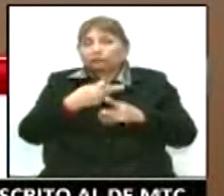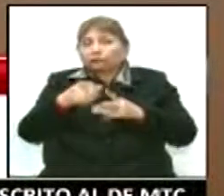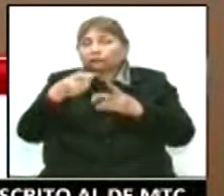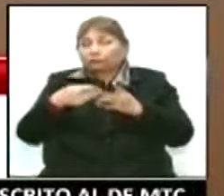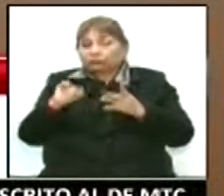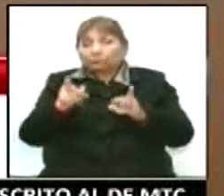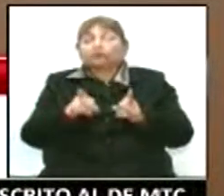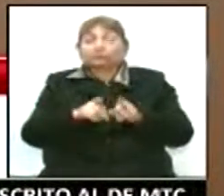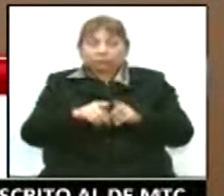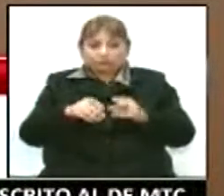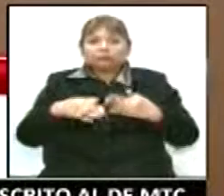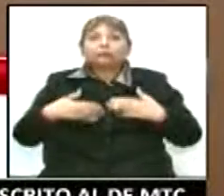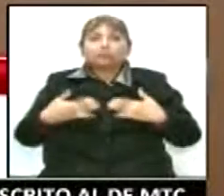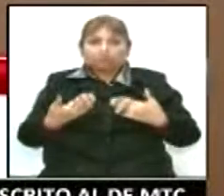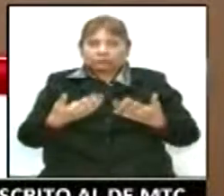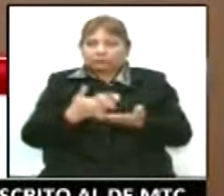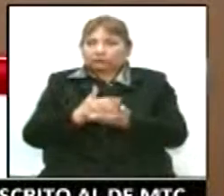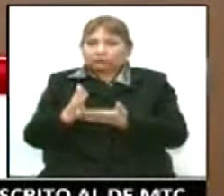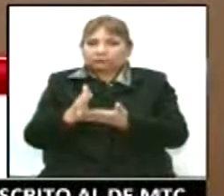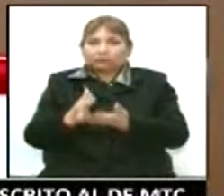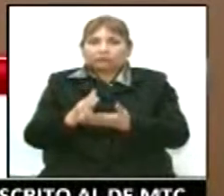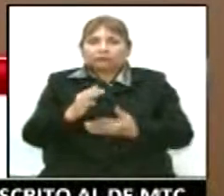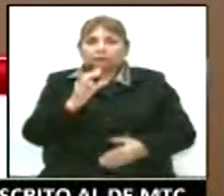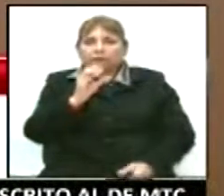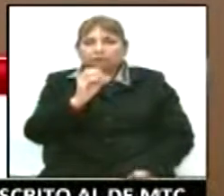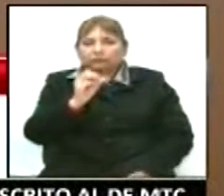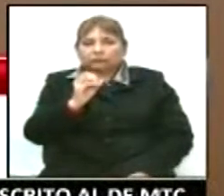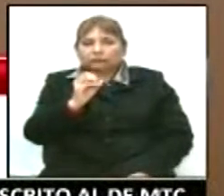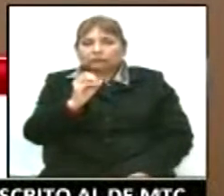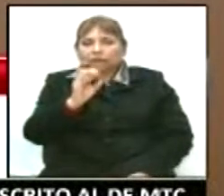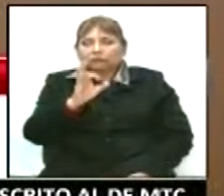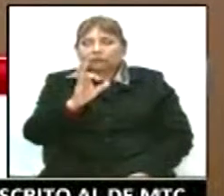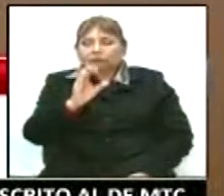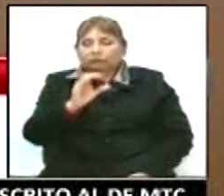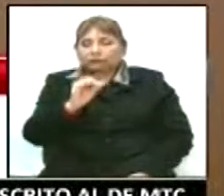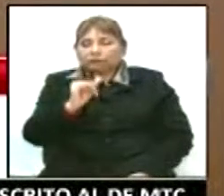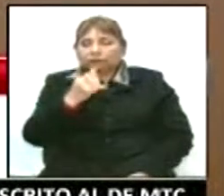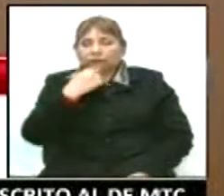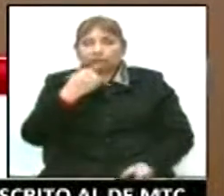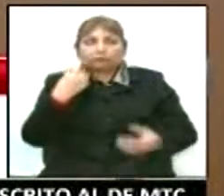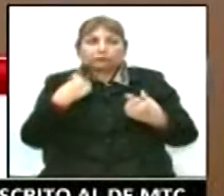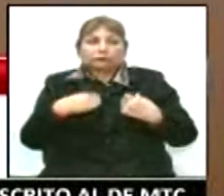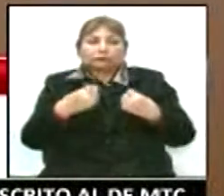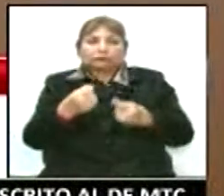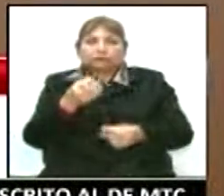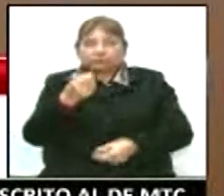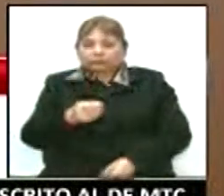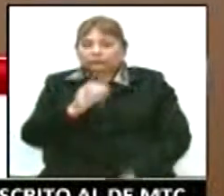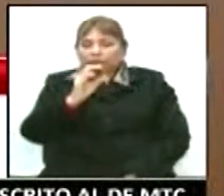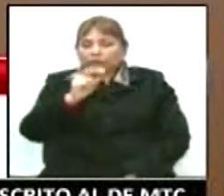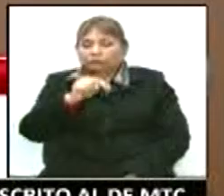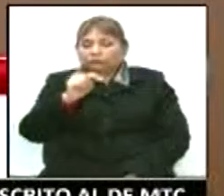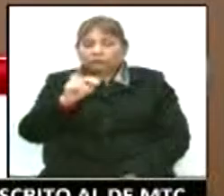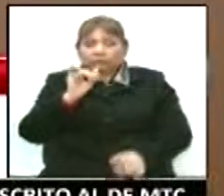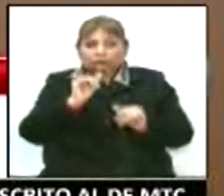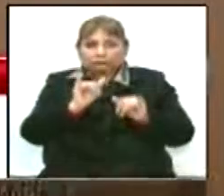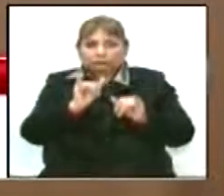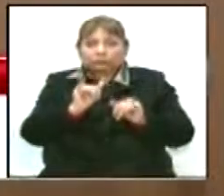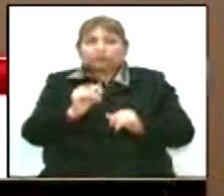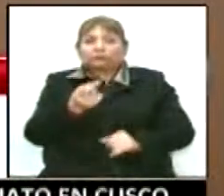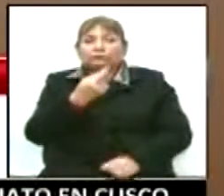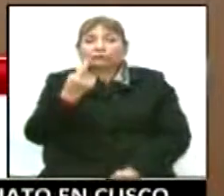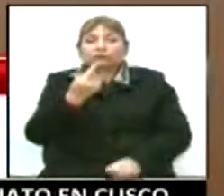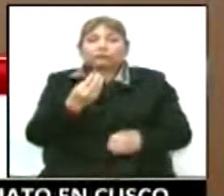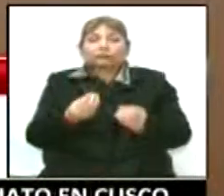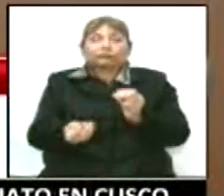instancias pueden ser destituidos de oficio o a pedido de la Corte Suprema o de la Junta de Fiscales. Hay que mantener el texto, solamente